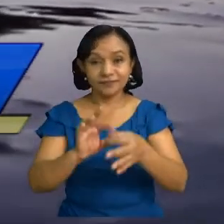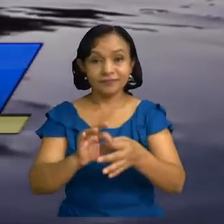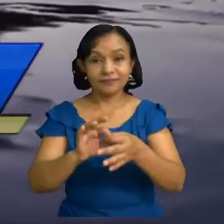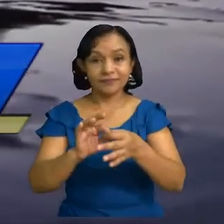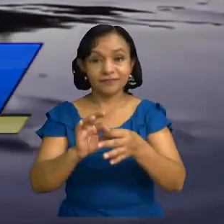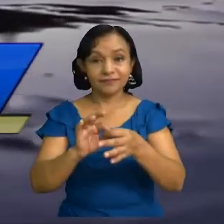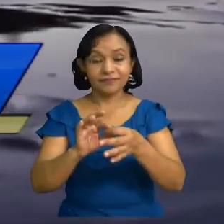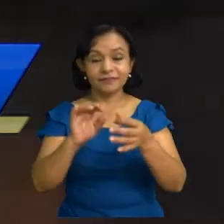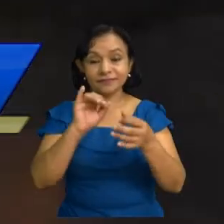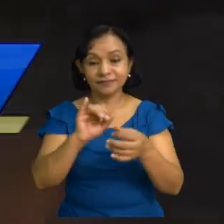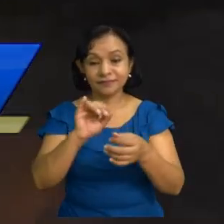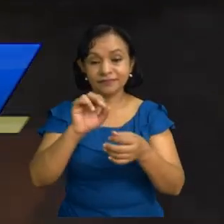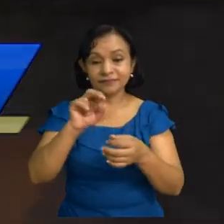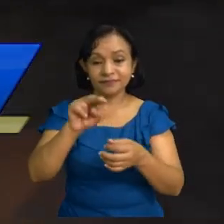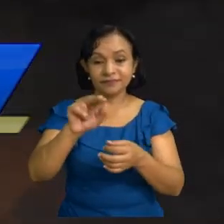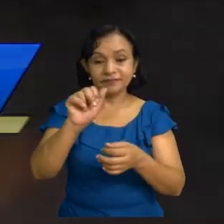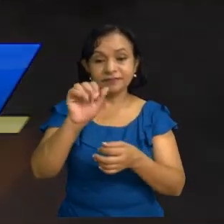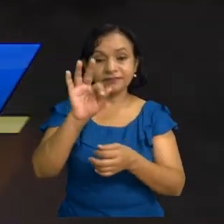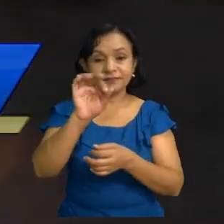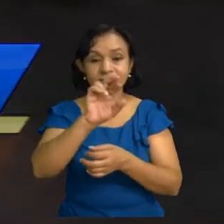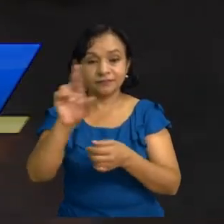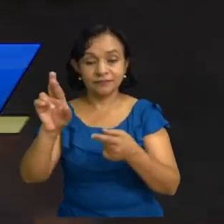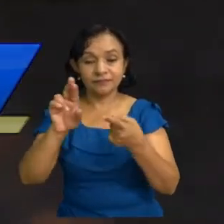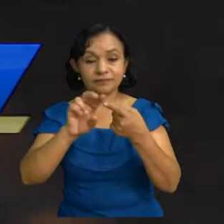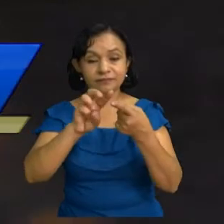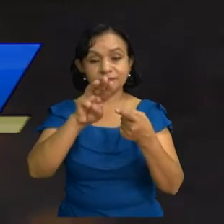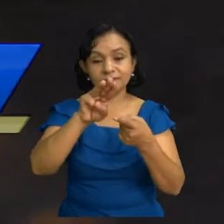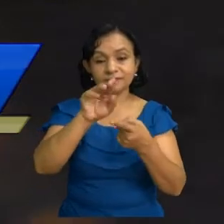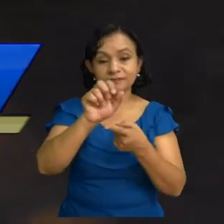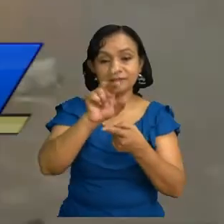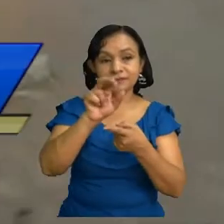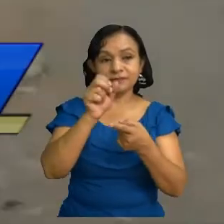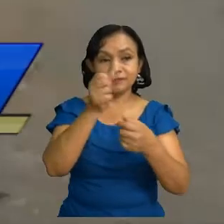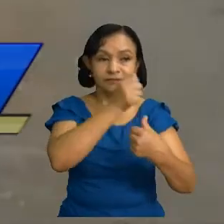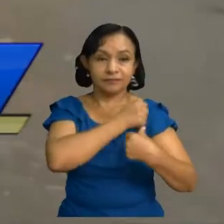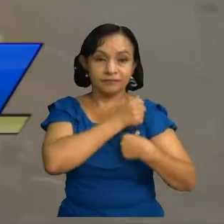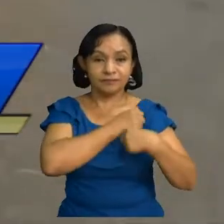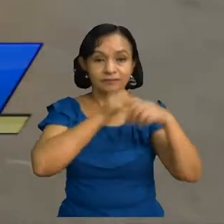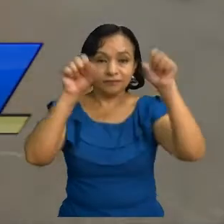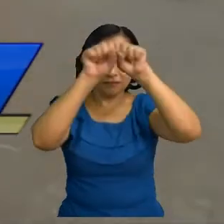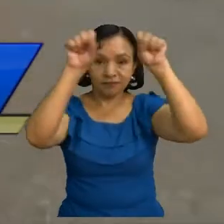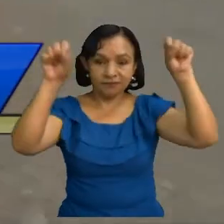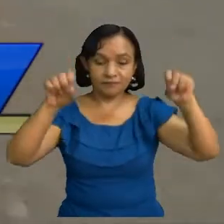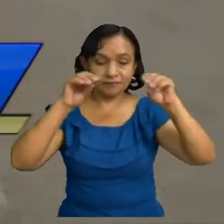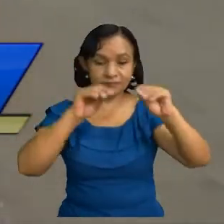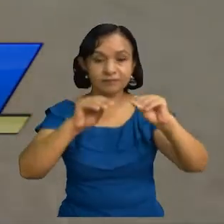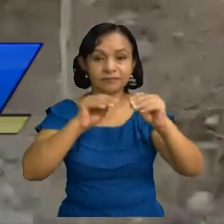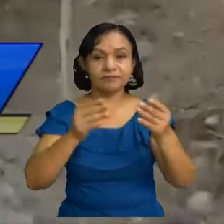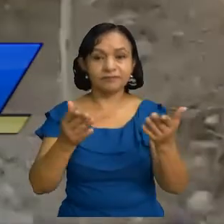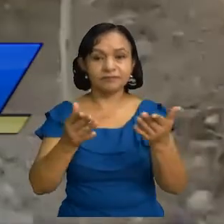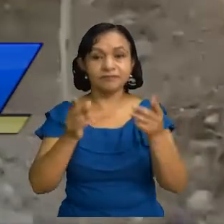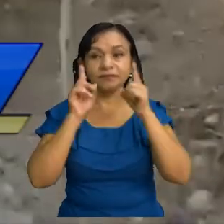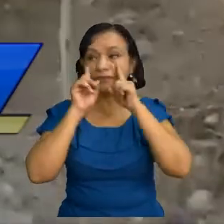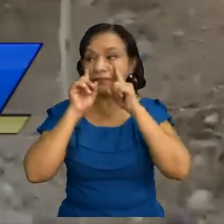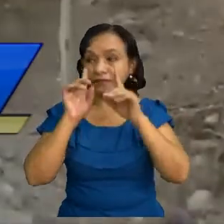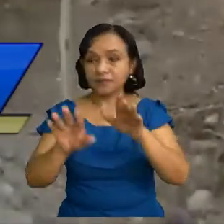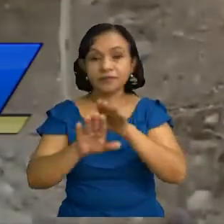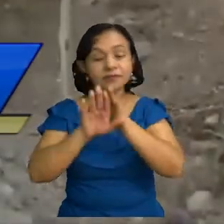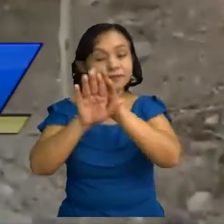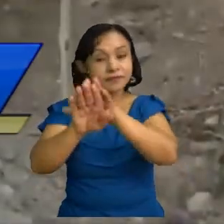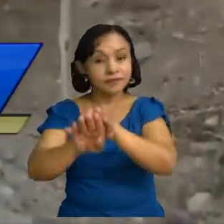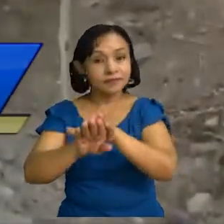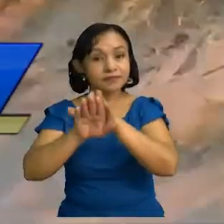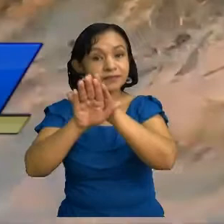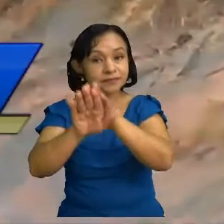instituciones en la forma arena capacita al ejército pero vos llegás a los refugio de las tortugas por ejemplo si sí y